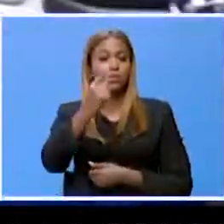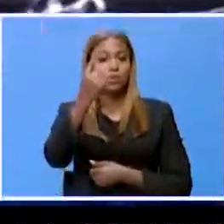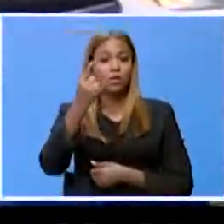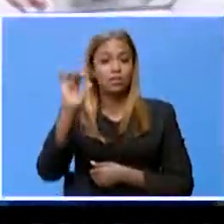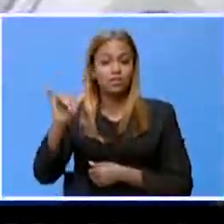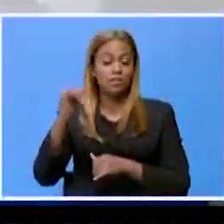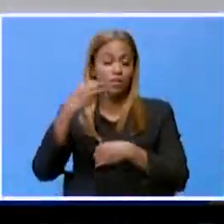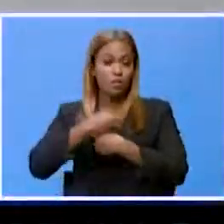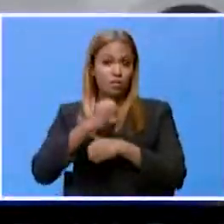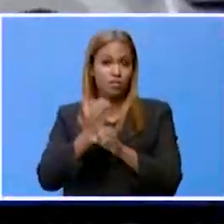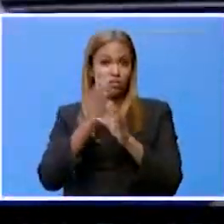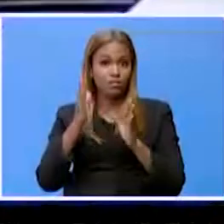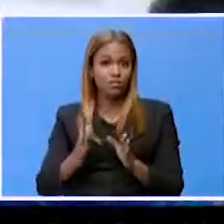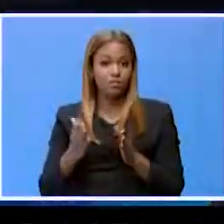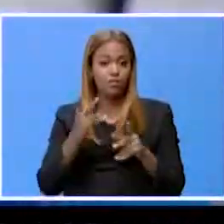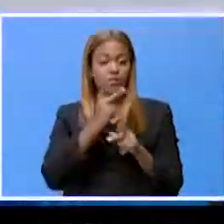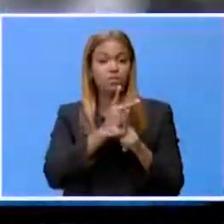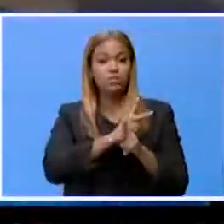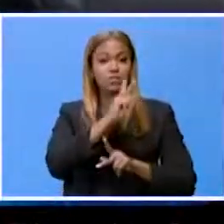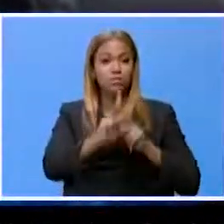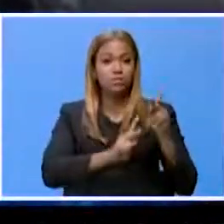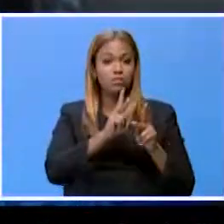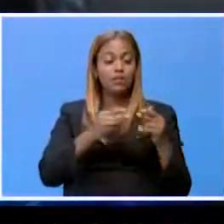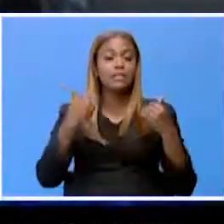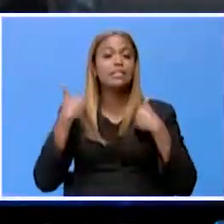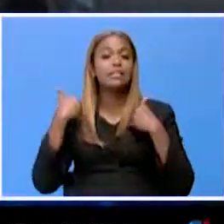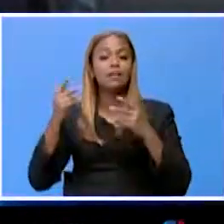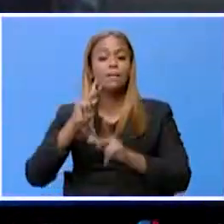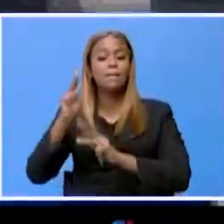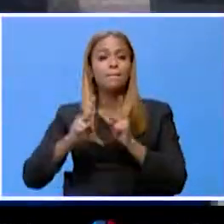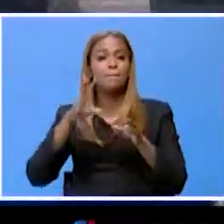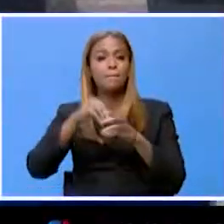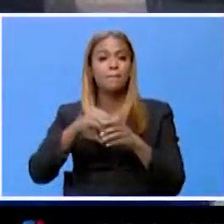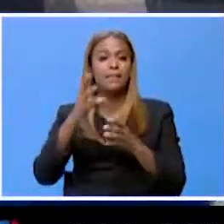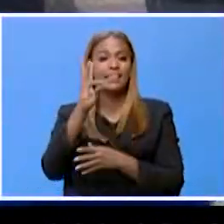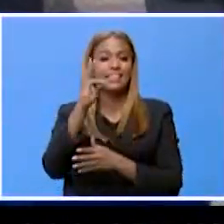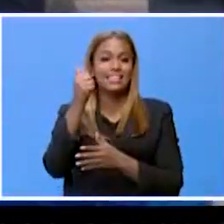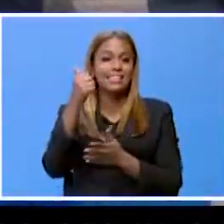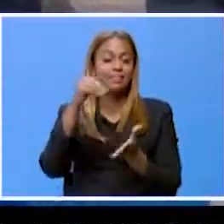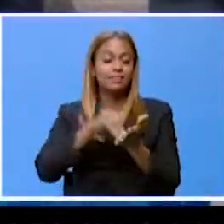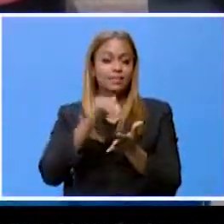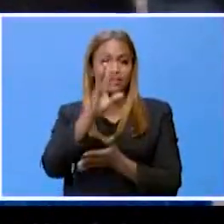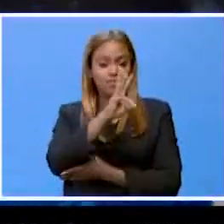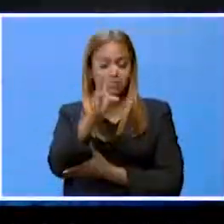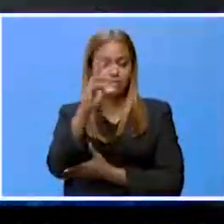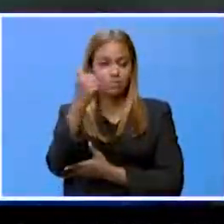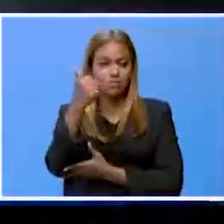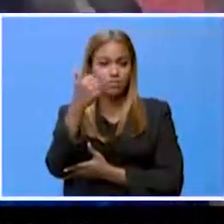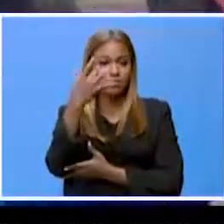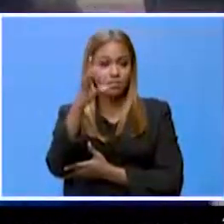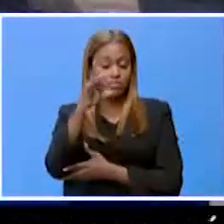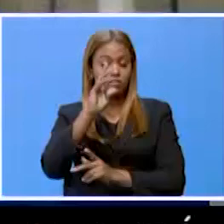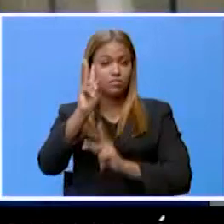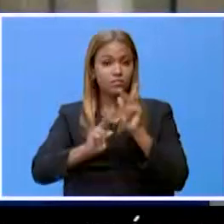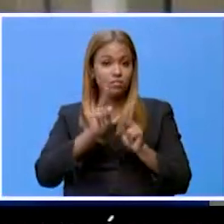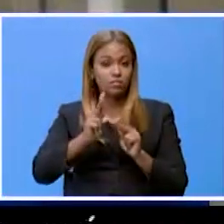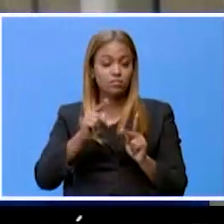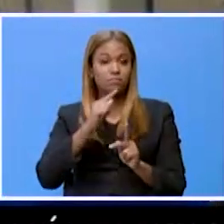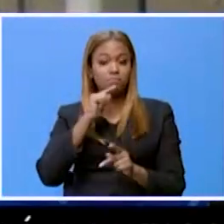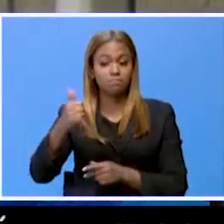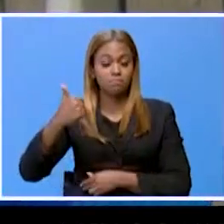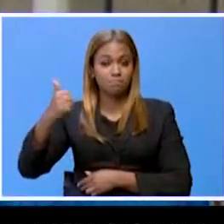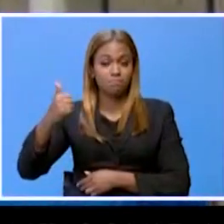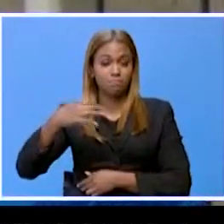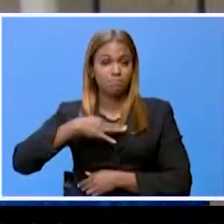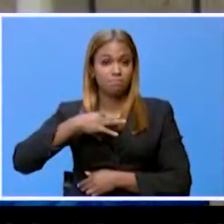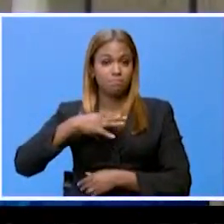esta organización, la Defensa Civil, tiene un personal de 10.618 personas que de manera